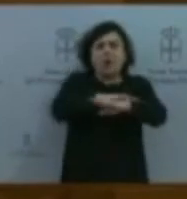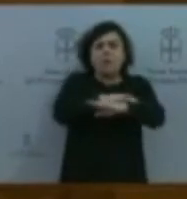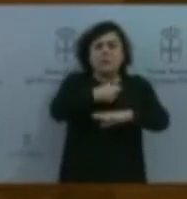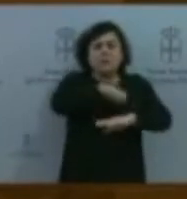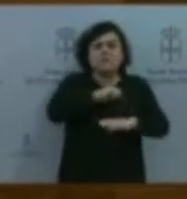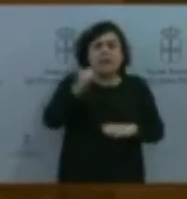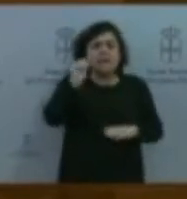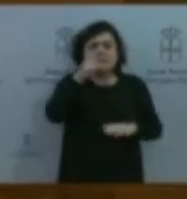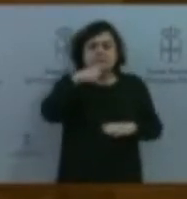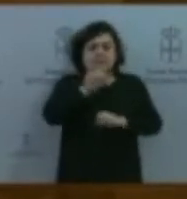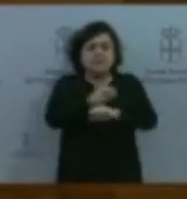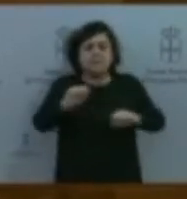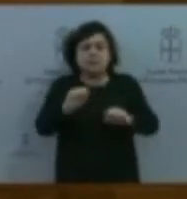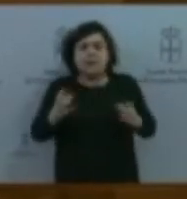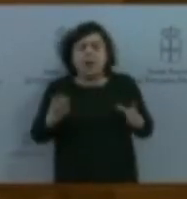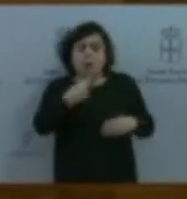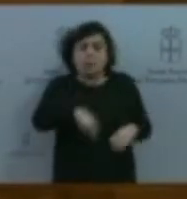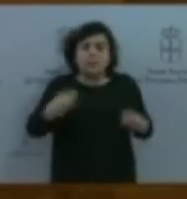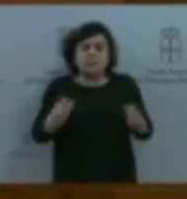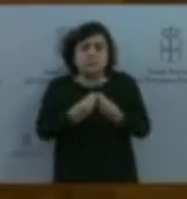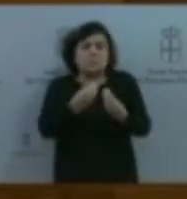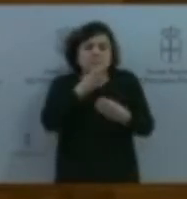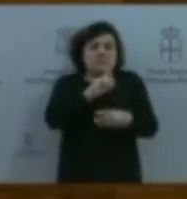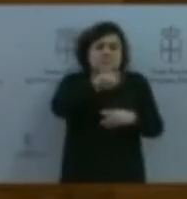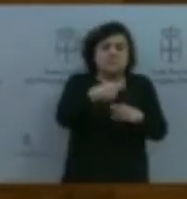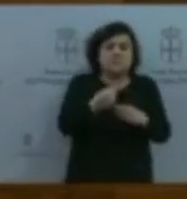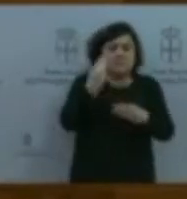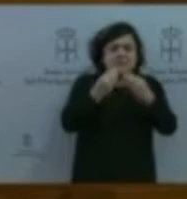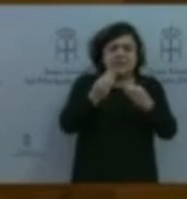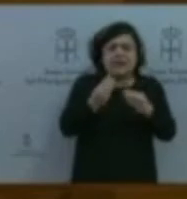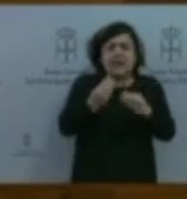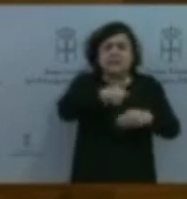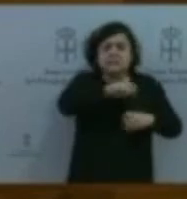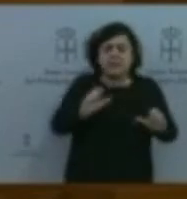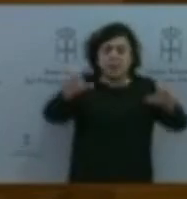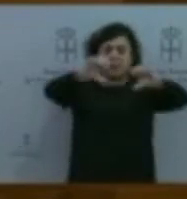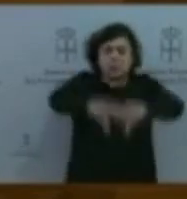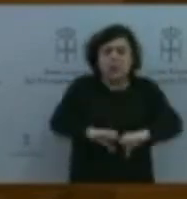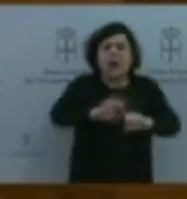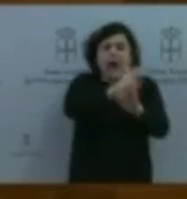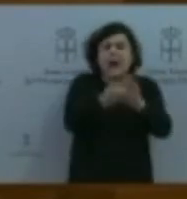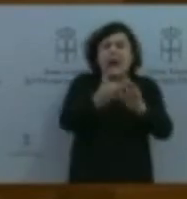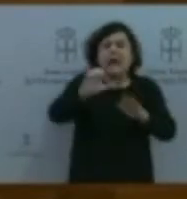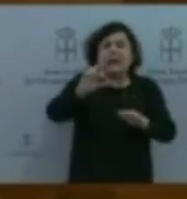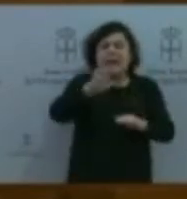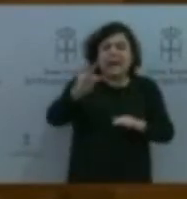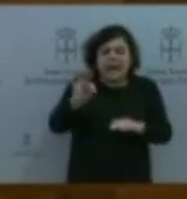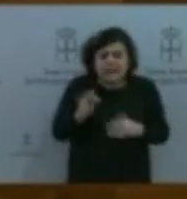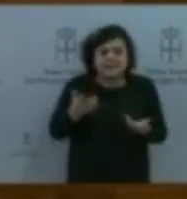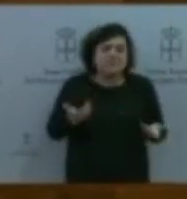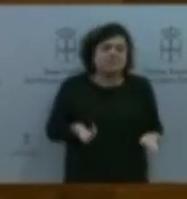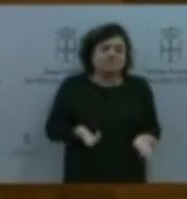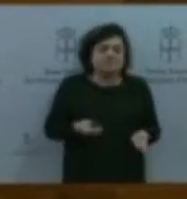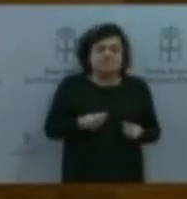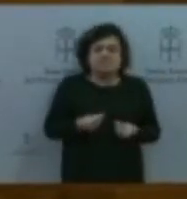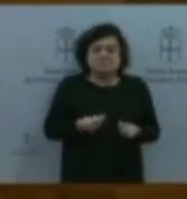ejemplo. La política es muy volátil, ¿no? Pero nosotros creemos que en este momento pues es